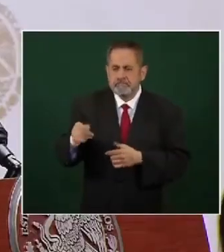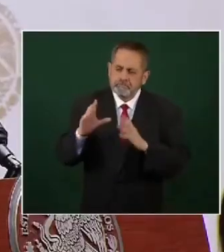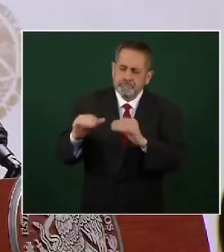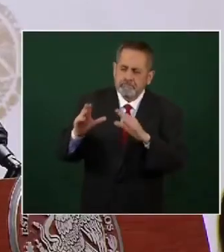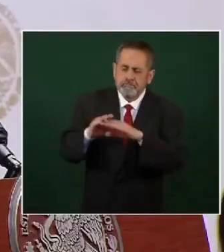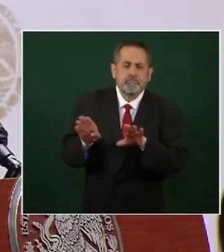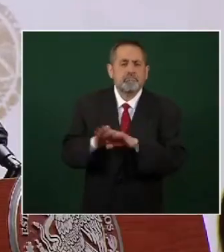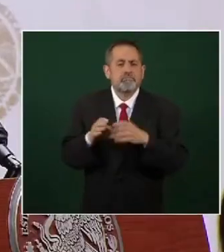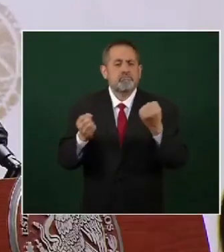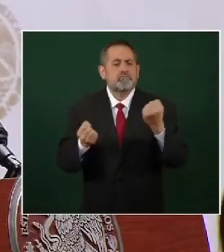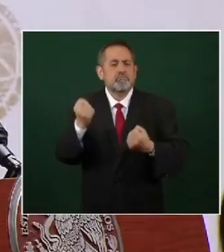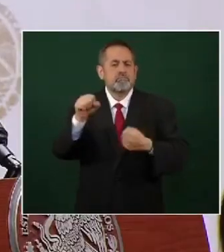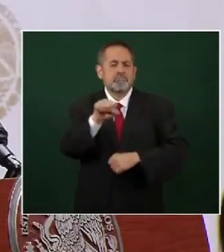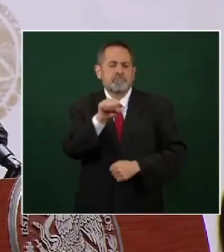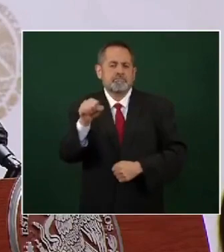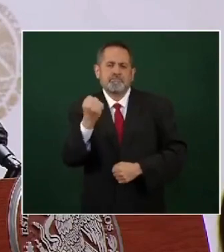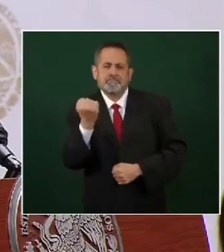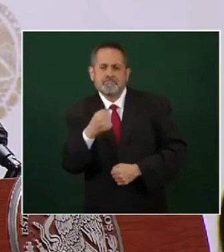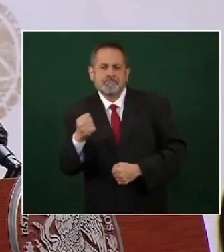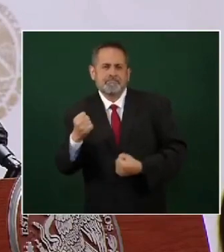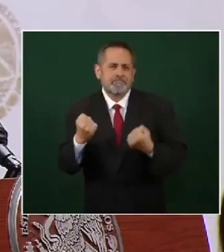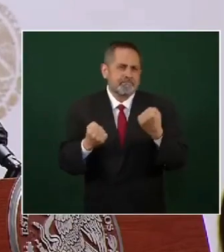Entonces se está teniendo esta